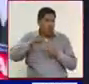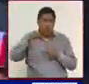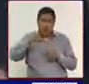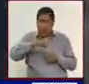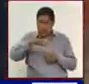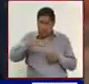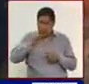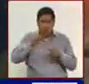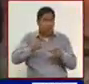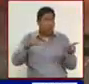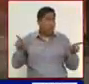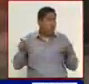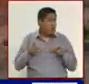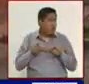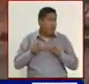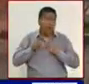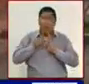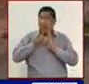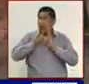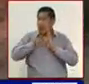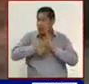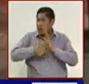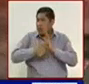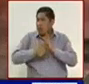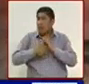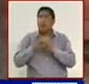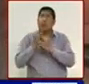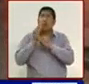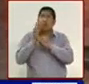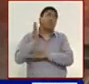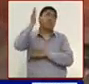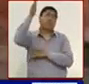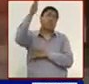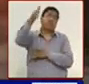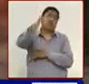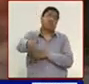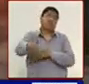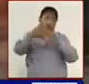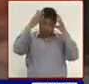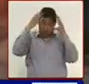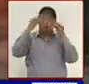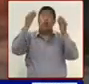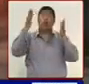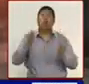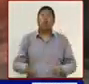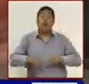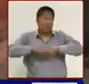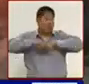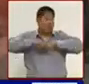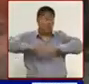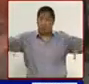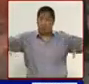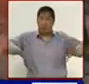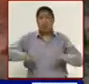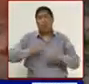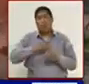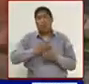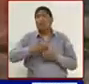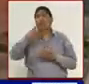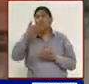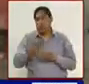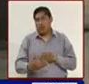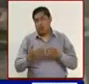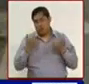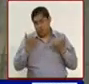este lugar, pues después de la gasificación los maestros se han dispersado y terminó por lo menos